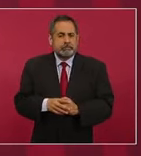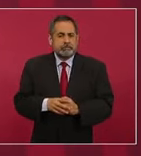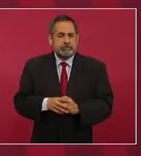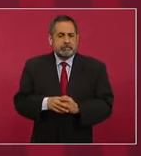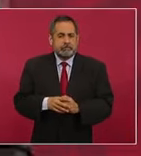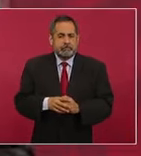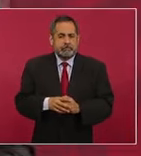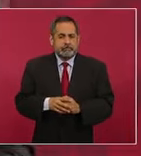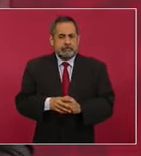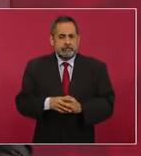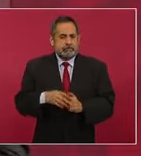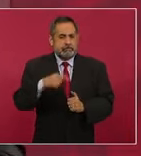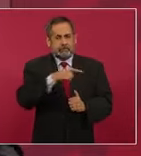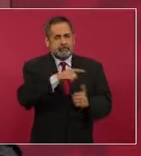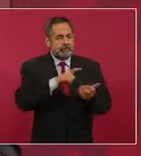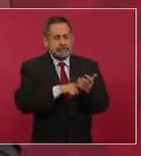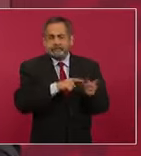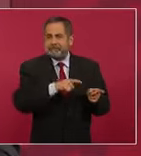tan